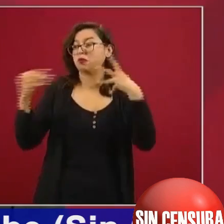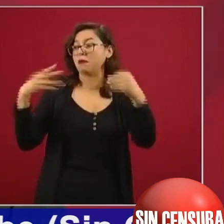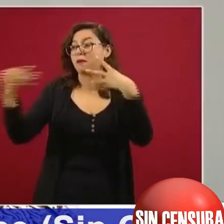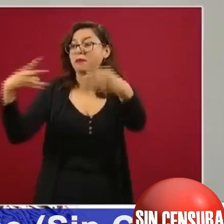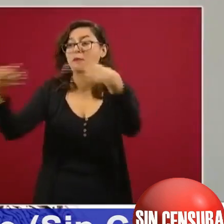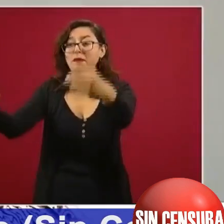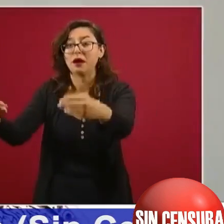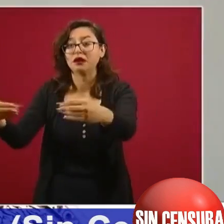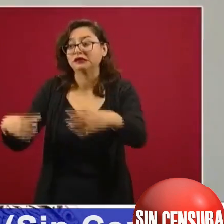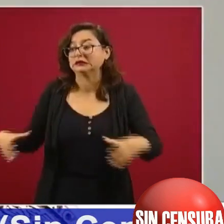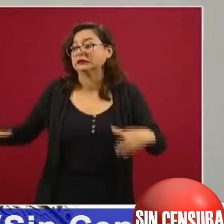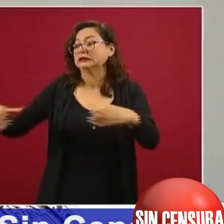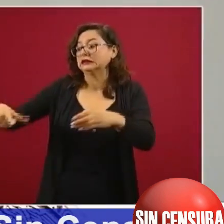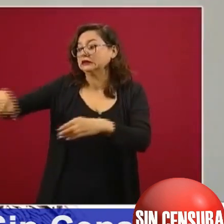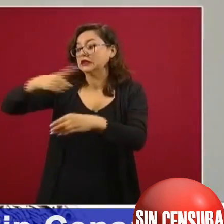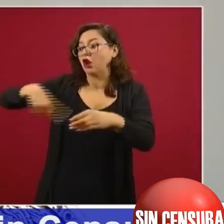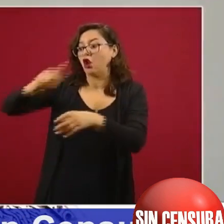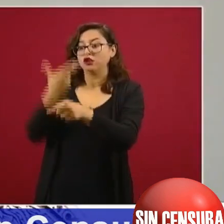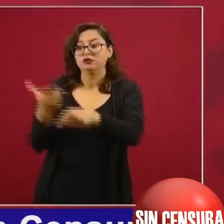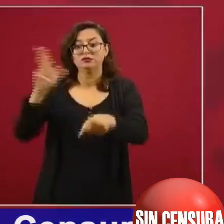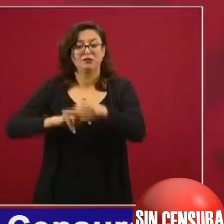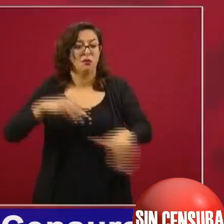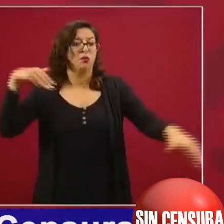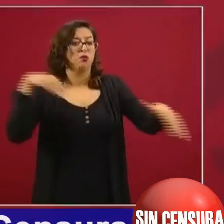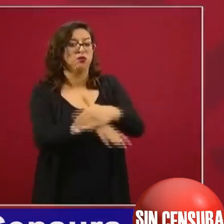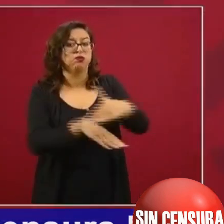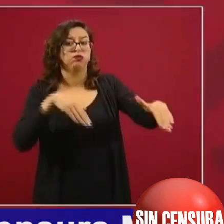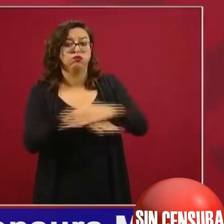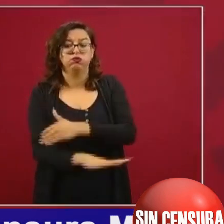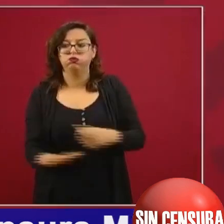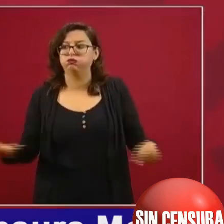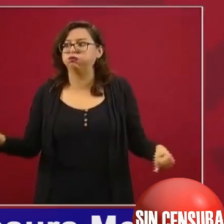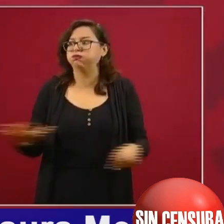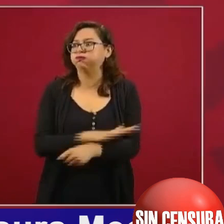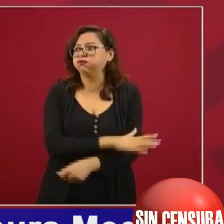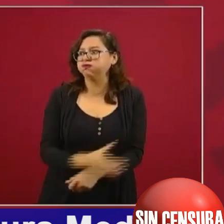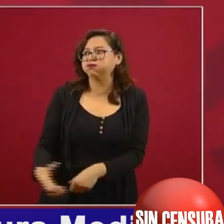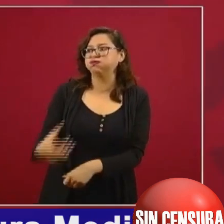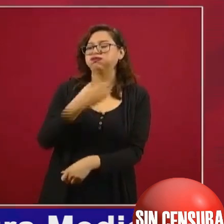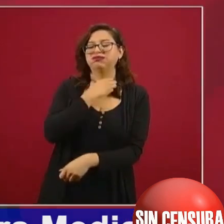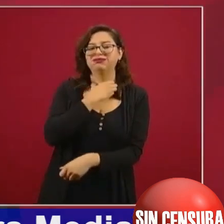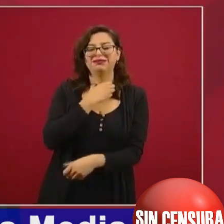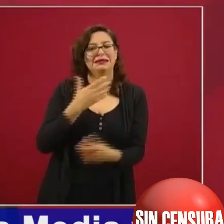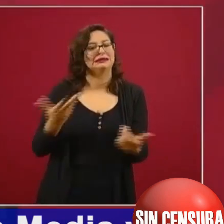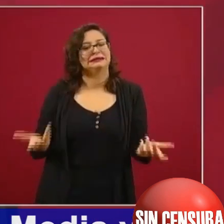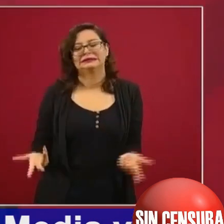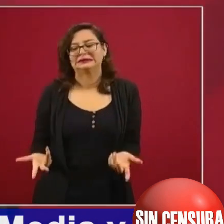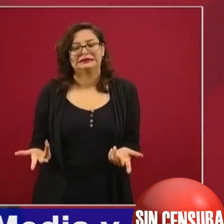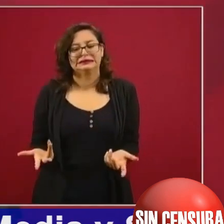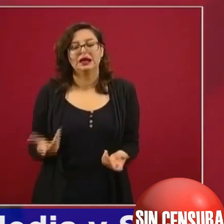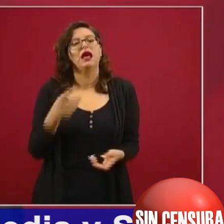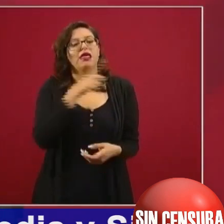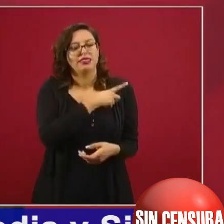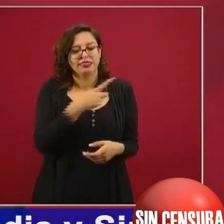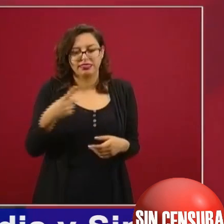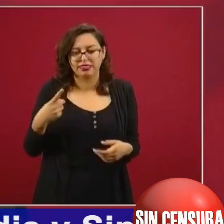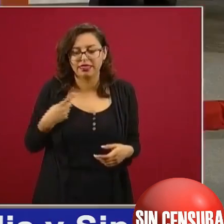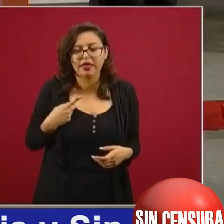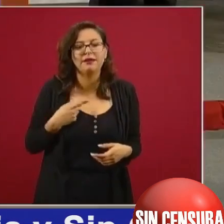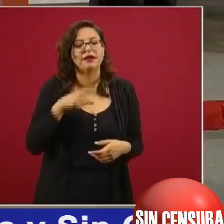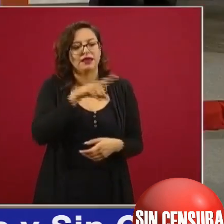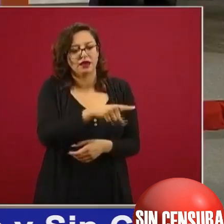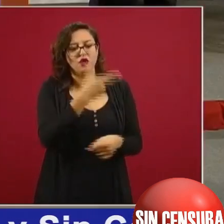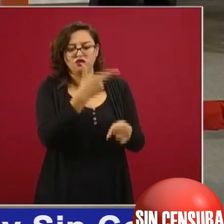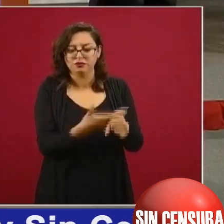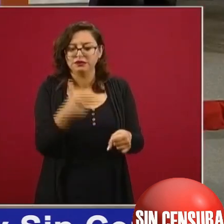enfermas en necesidad de atención hospitalaria que hospitales disponibles. Entonces, en todo momento hemos mantenido una